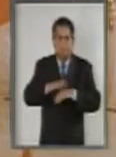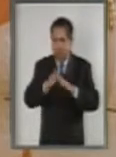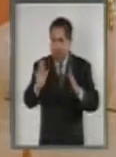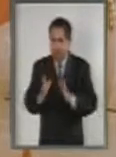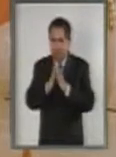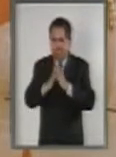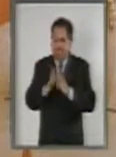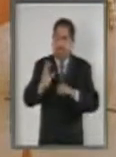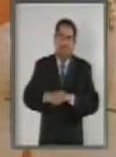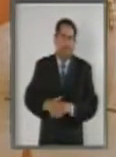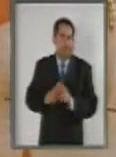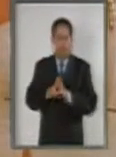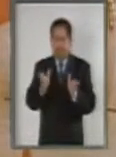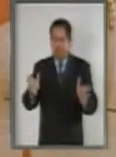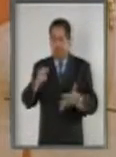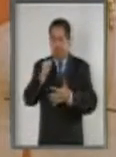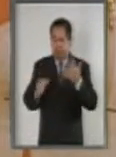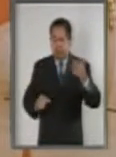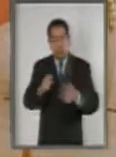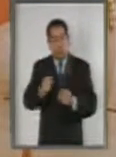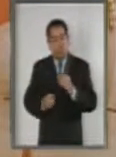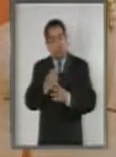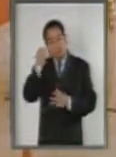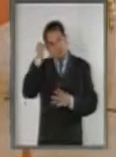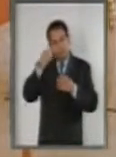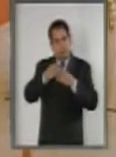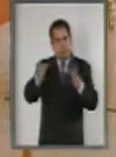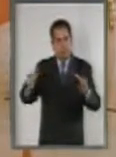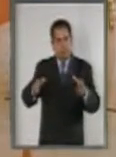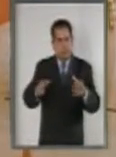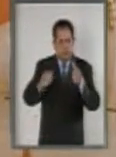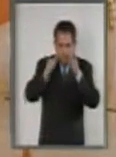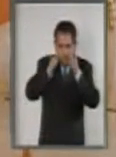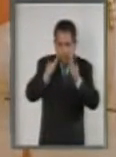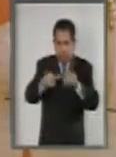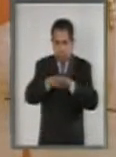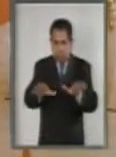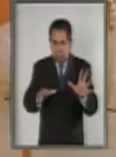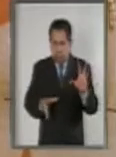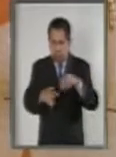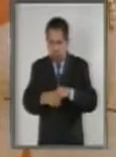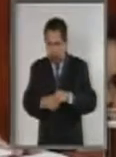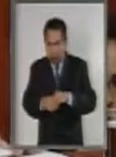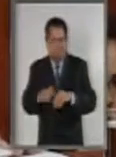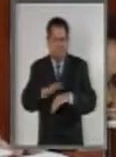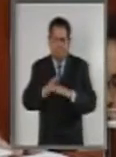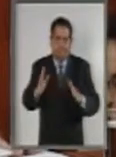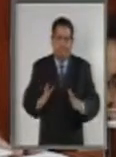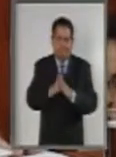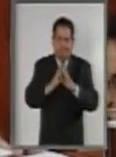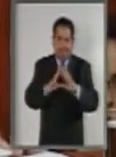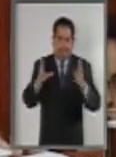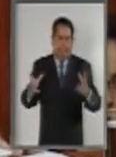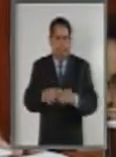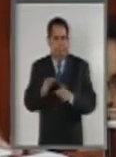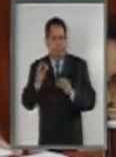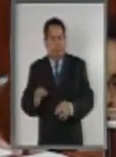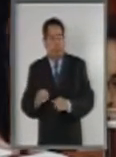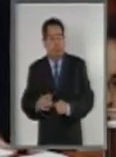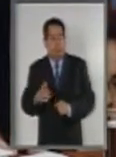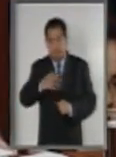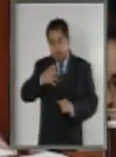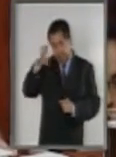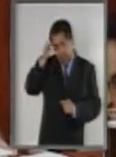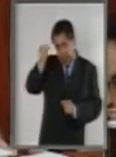amplio. Así, la nueva perspectiva de inclusión profundiza el sentido de participación y pertenencia. Este